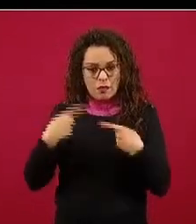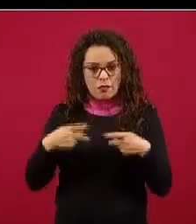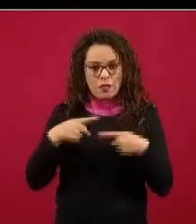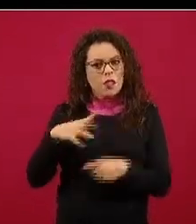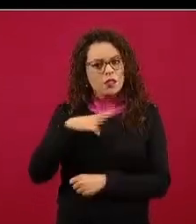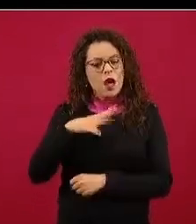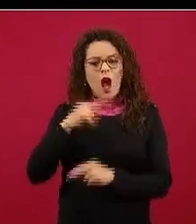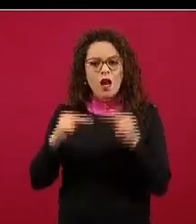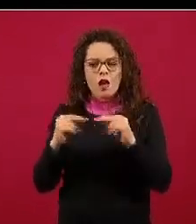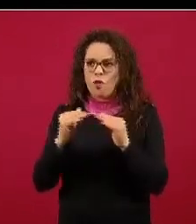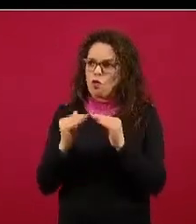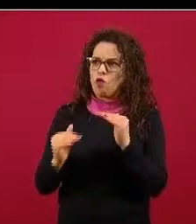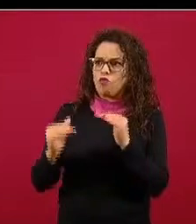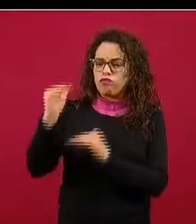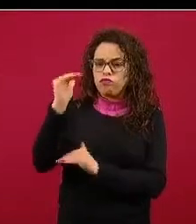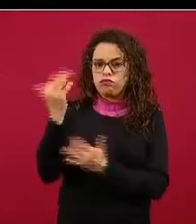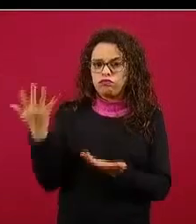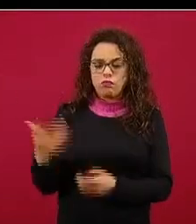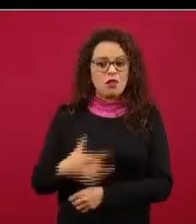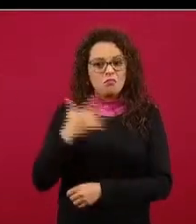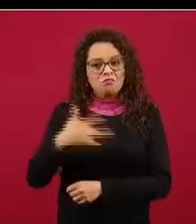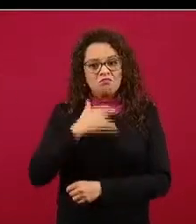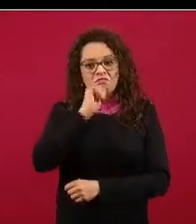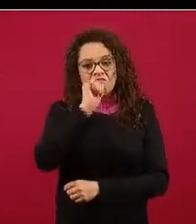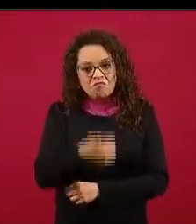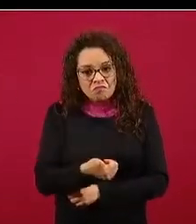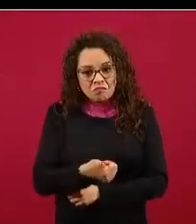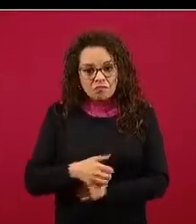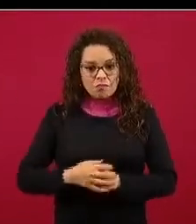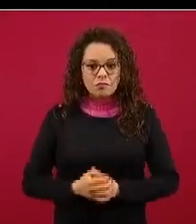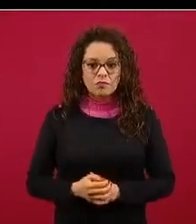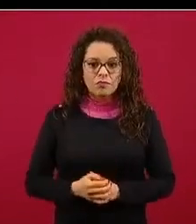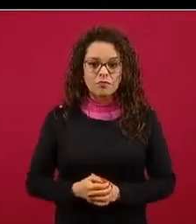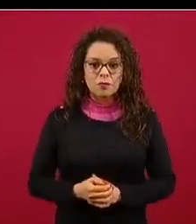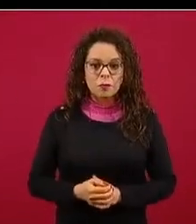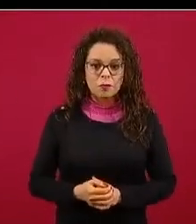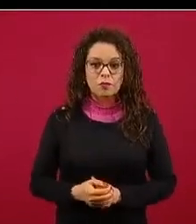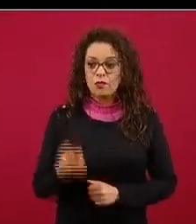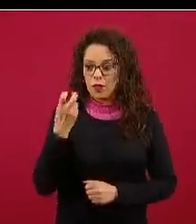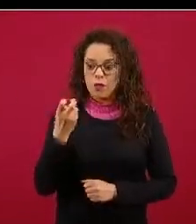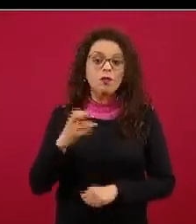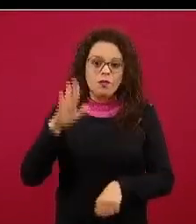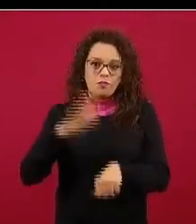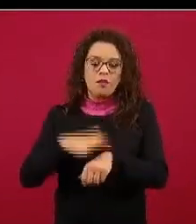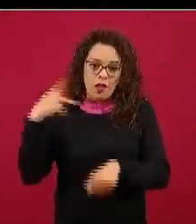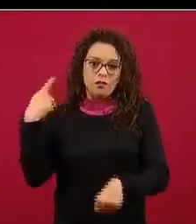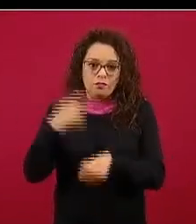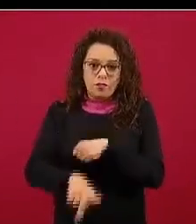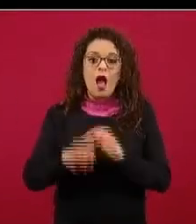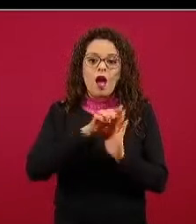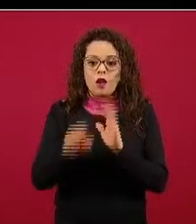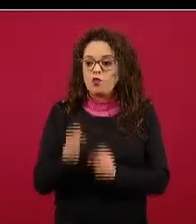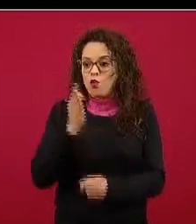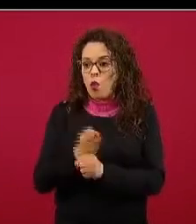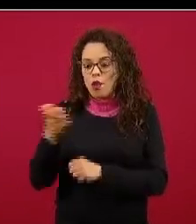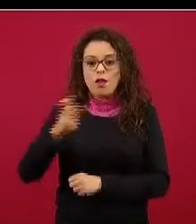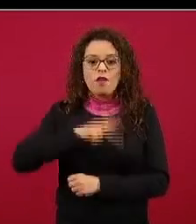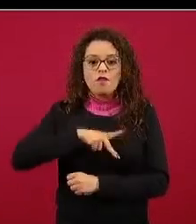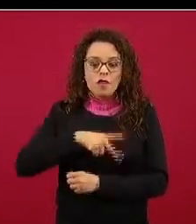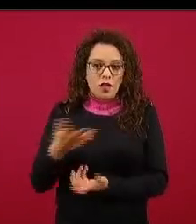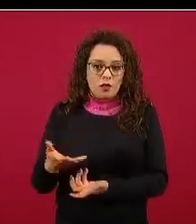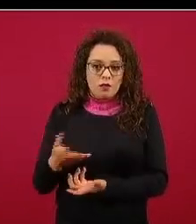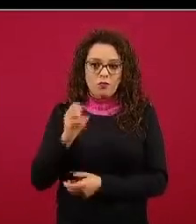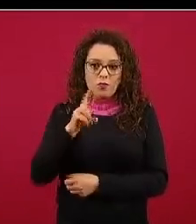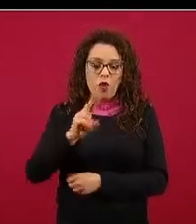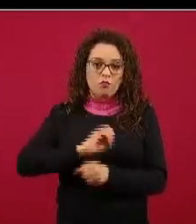niveles de cuestión asintomática y que la hagan, bueno, ser tan peligrosa en este caso al COVID-19? Y